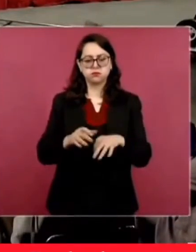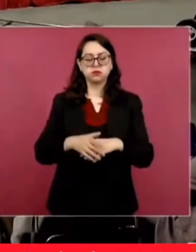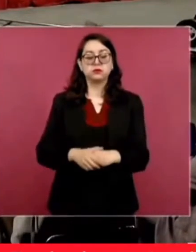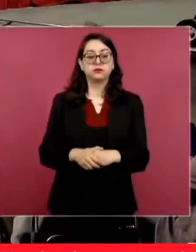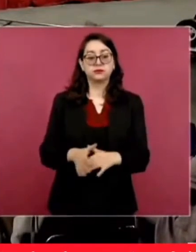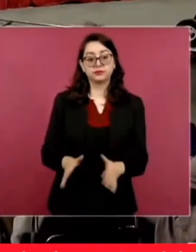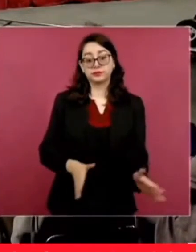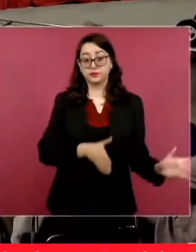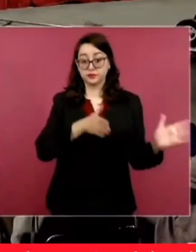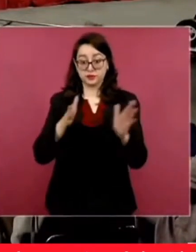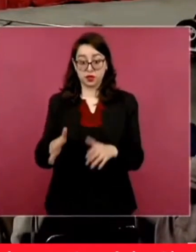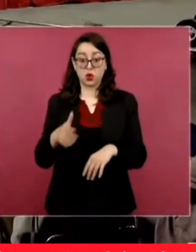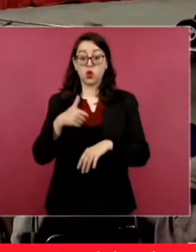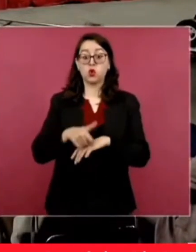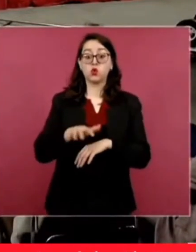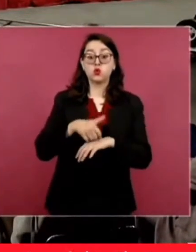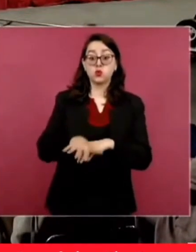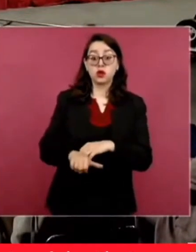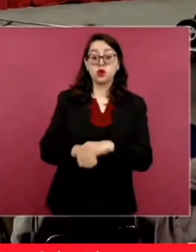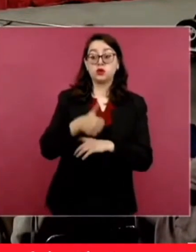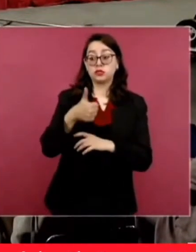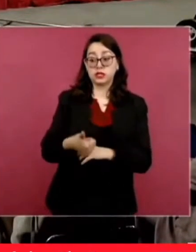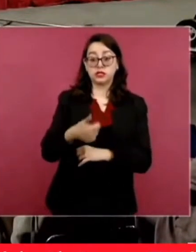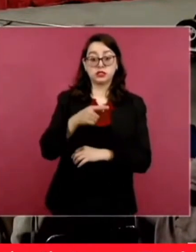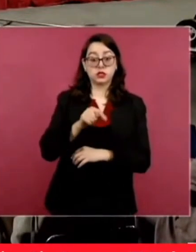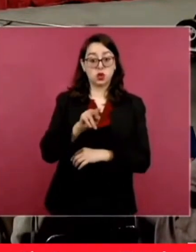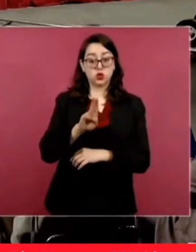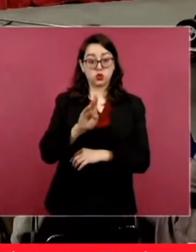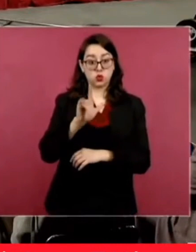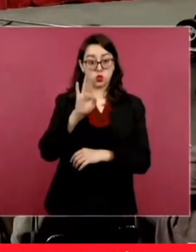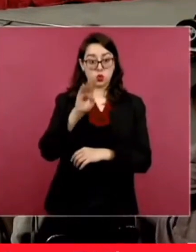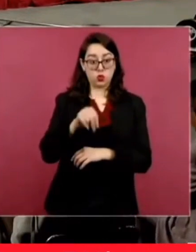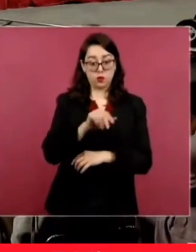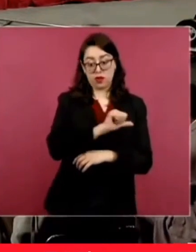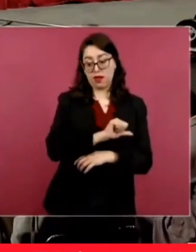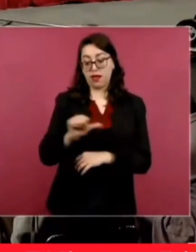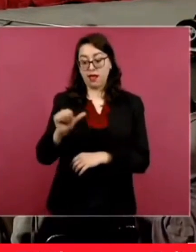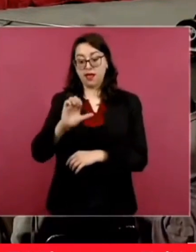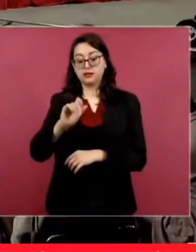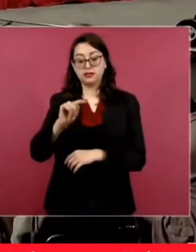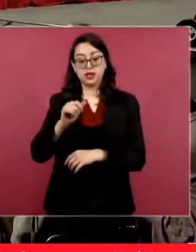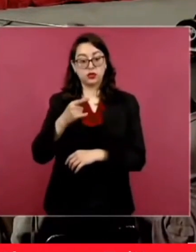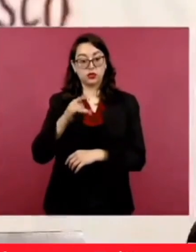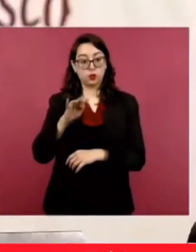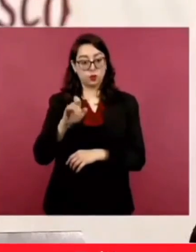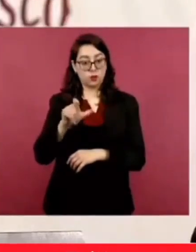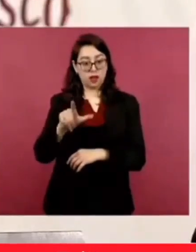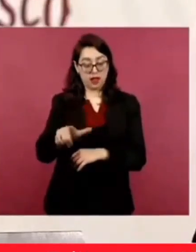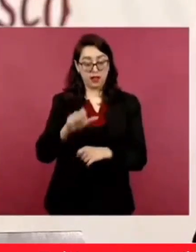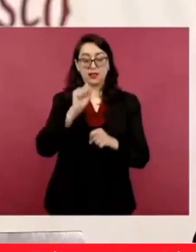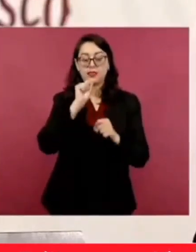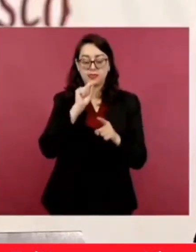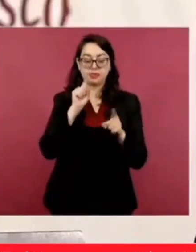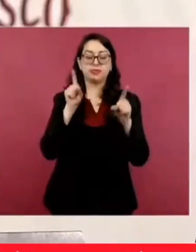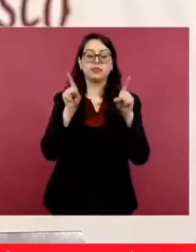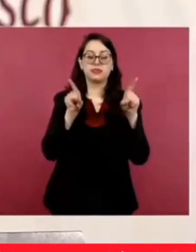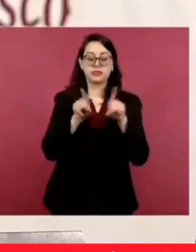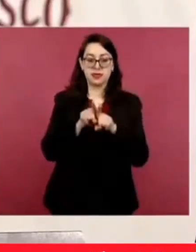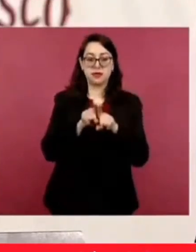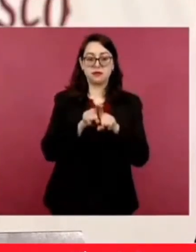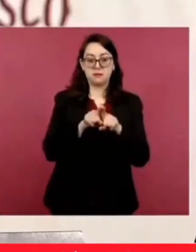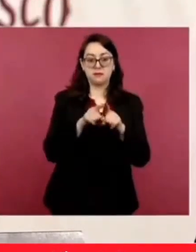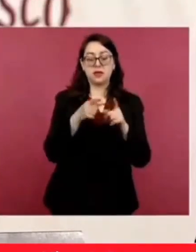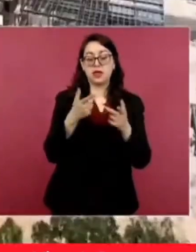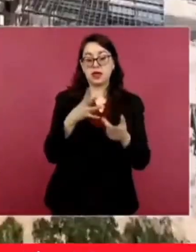6, este tramo que va de Tulum a Chetumal también es un tramo de 255.8 kilómetros de